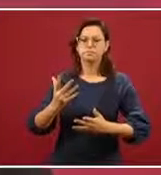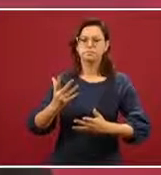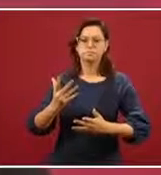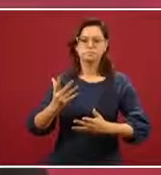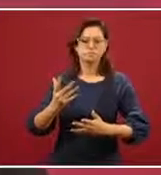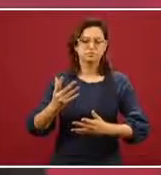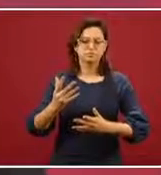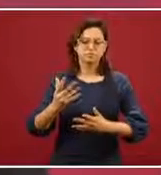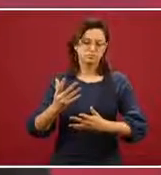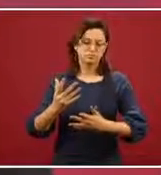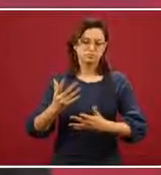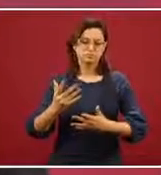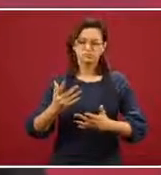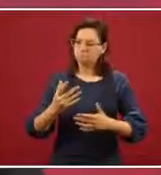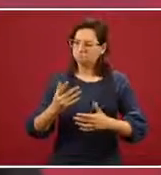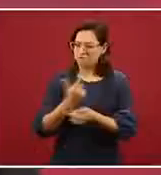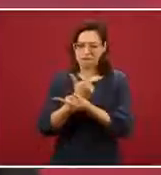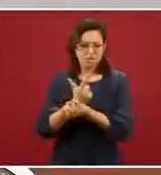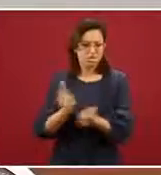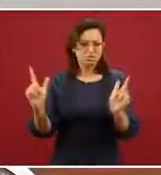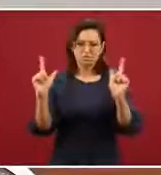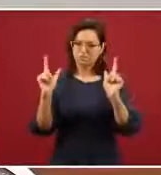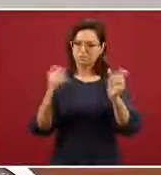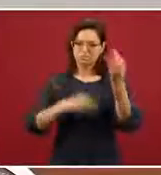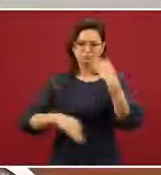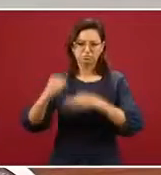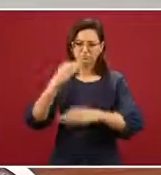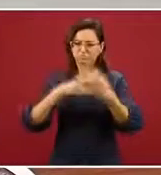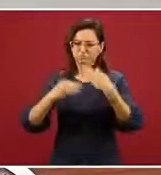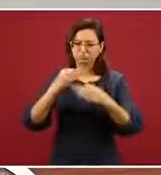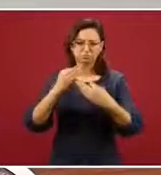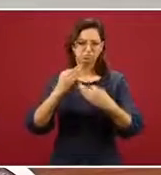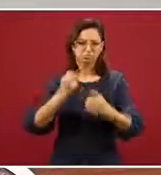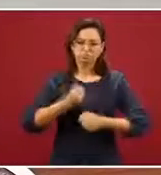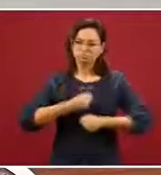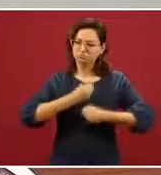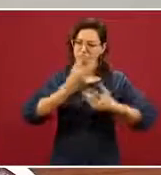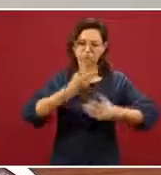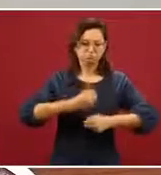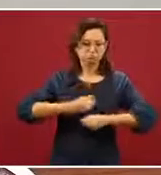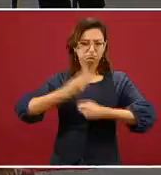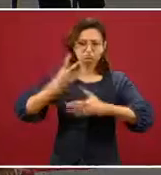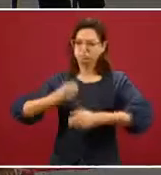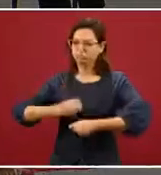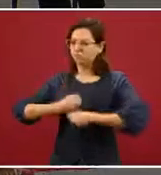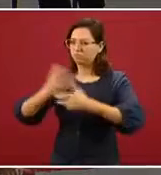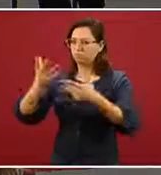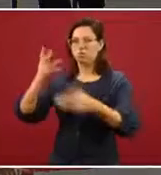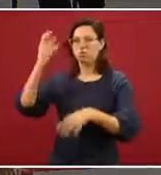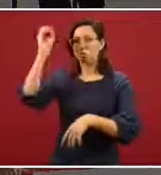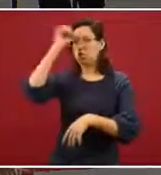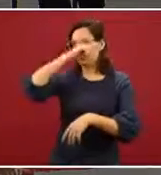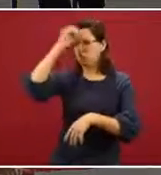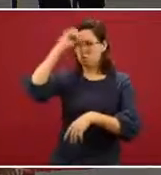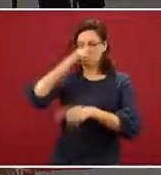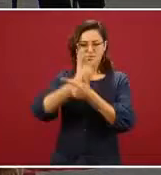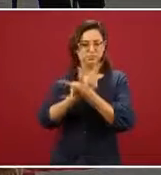todas las expresiones, ¿no? Todas las corrientes del pensamiento,